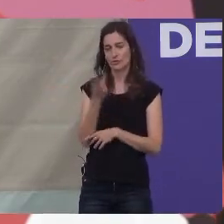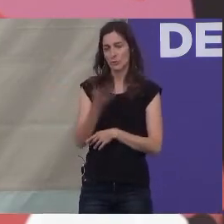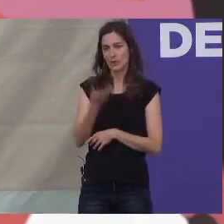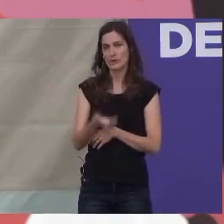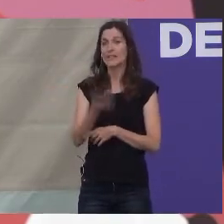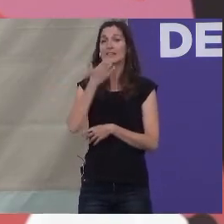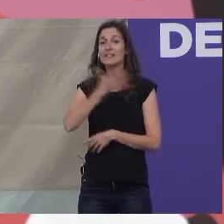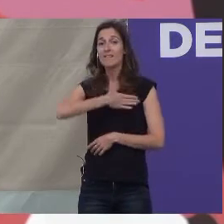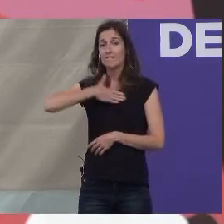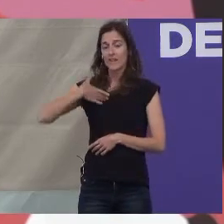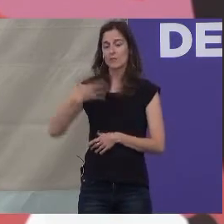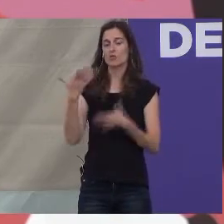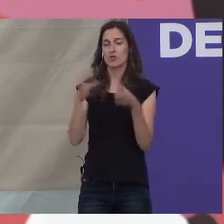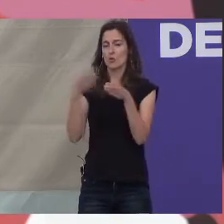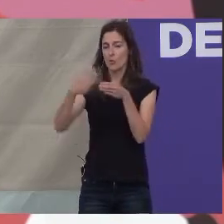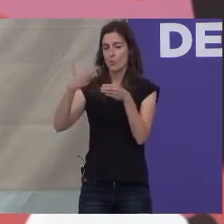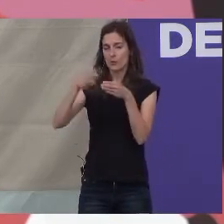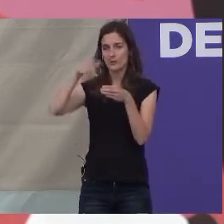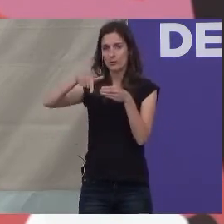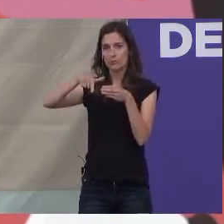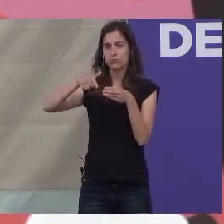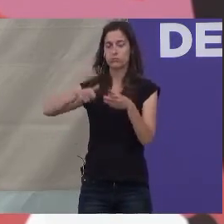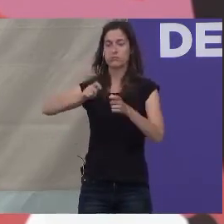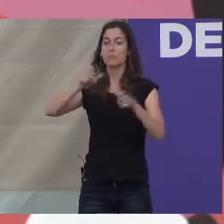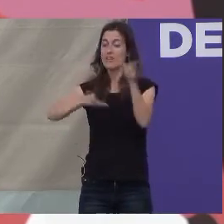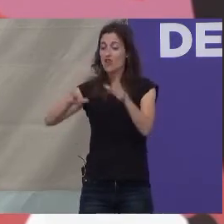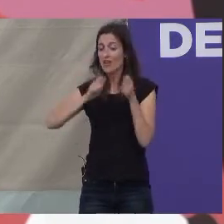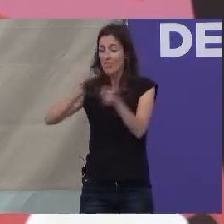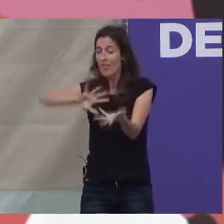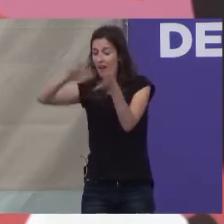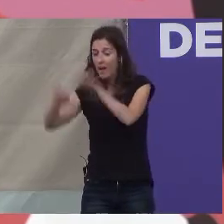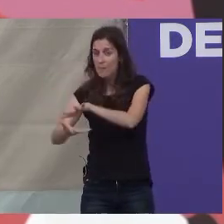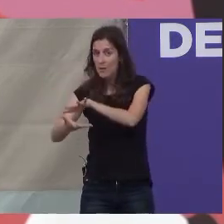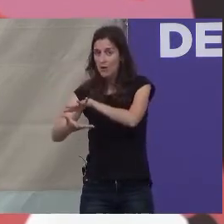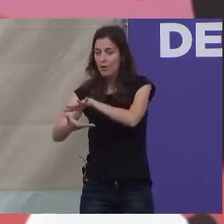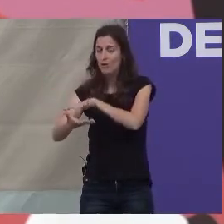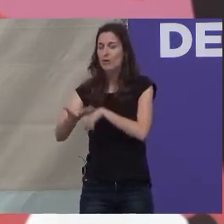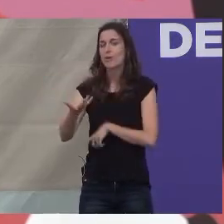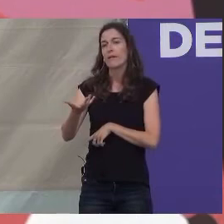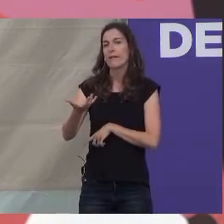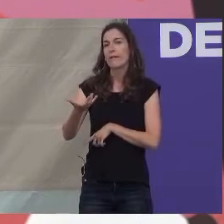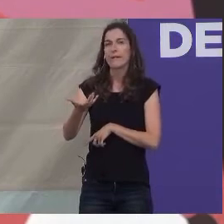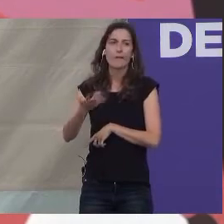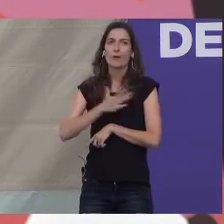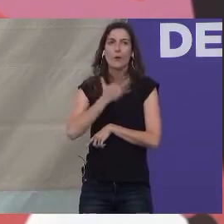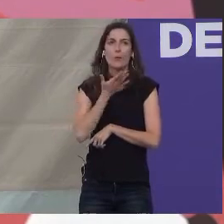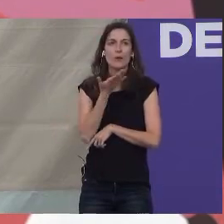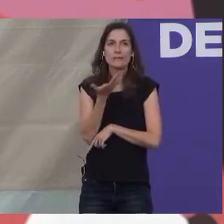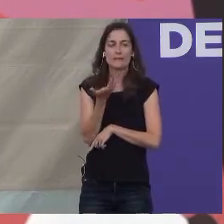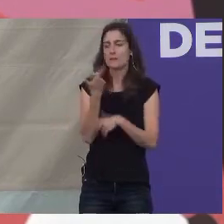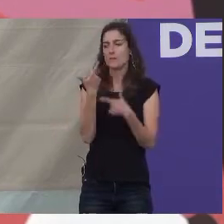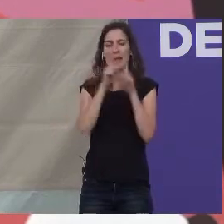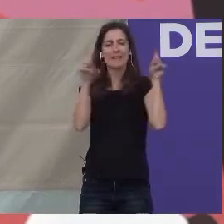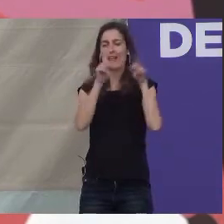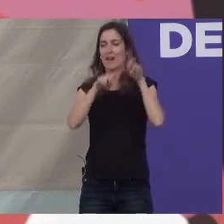verdad, si queremos que este partido traiga el cambio a la gente, no podemos dejarnos por el camino a unos